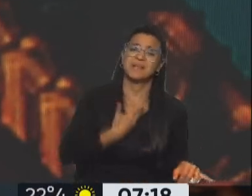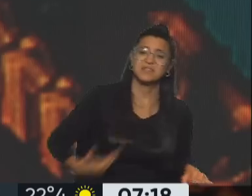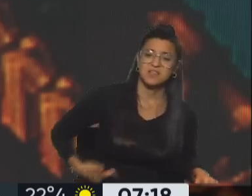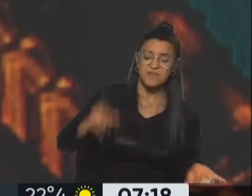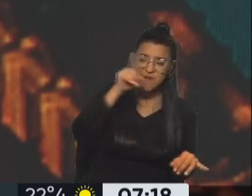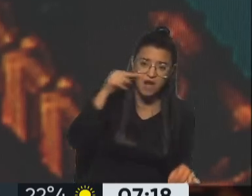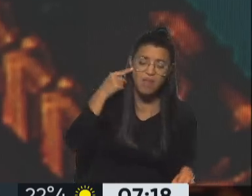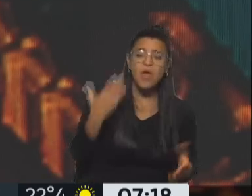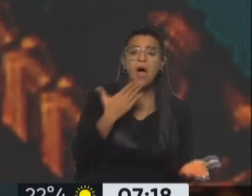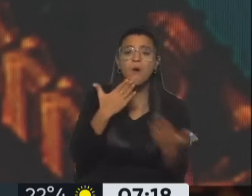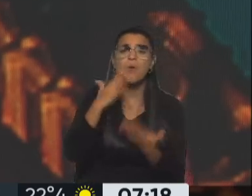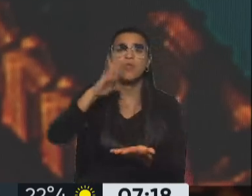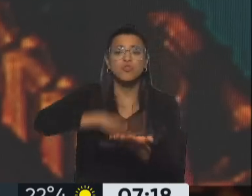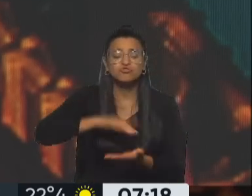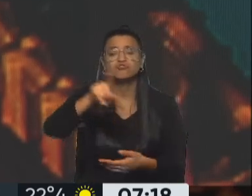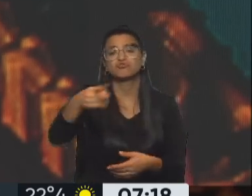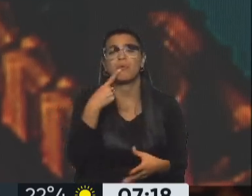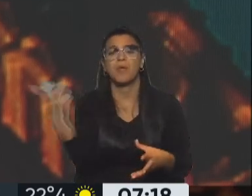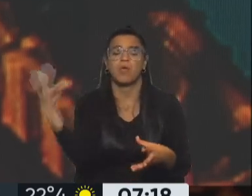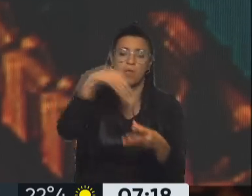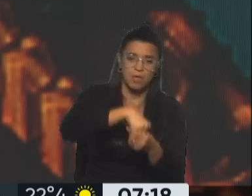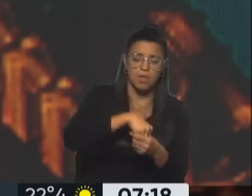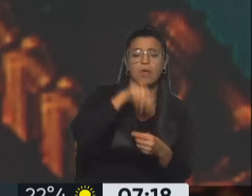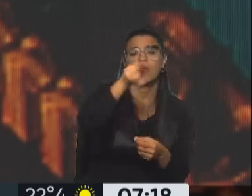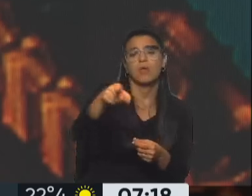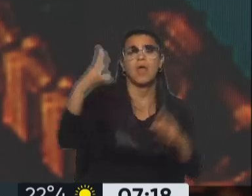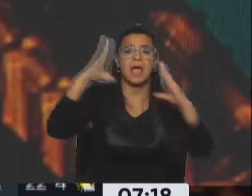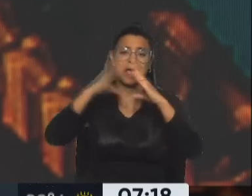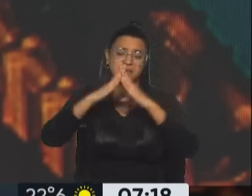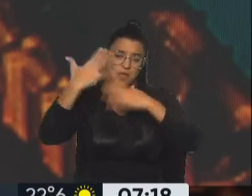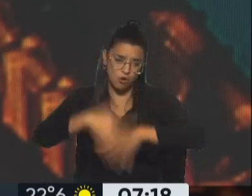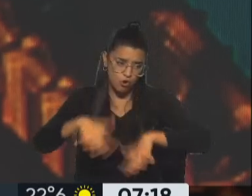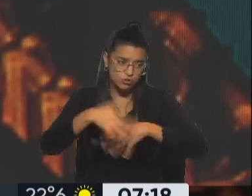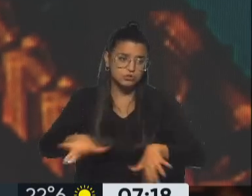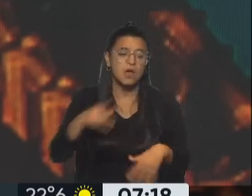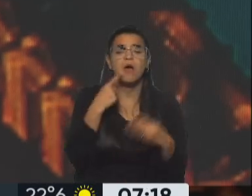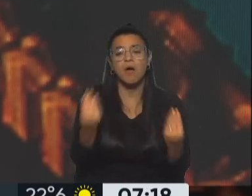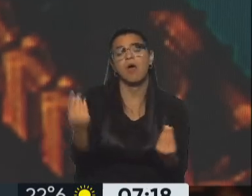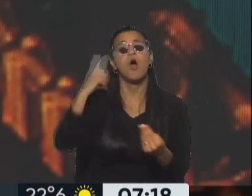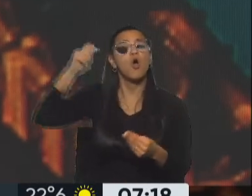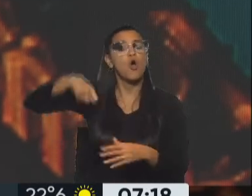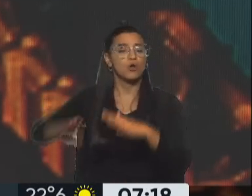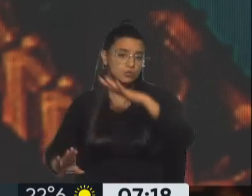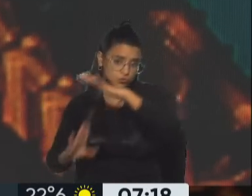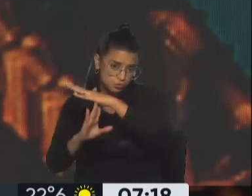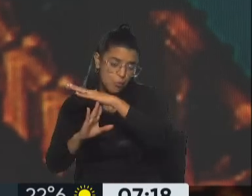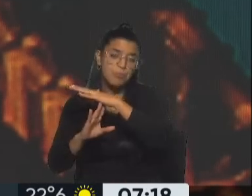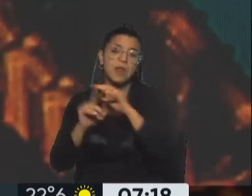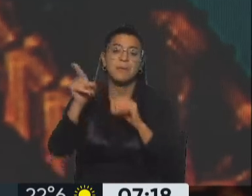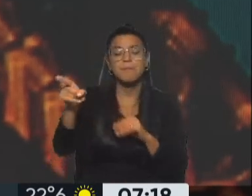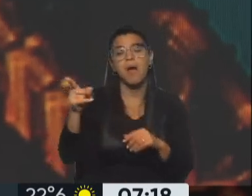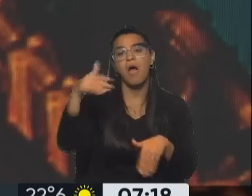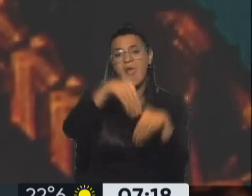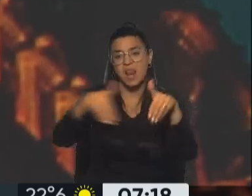Fernández, haciendo referencia a esta intromisión que considera la Casa Rosada, estableció la Corte Suprema en las